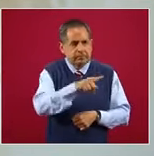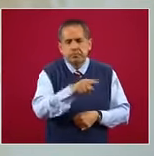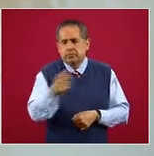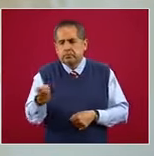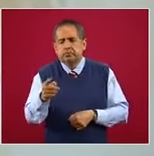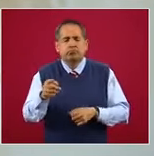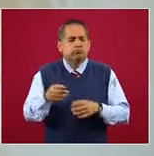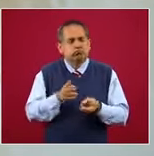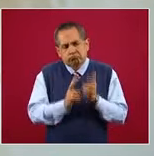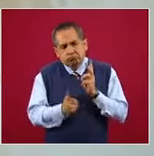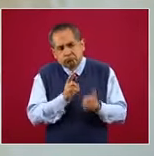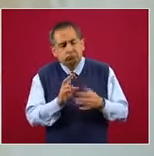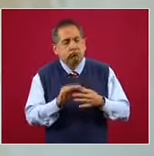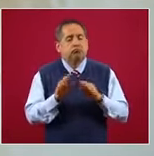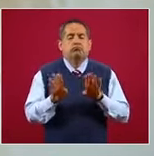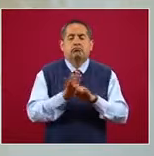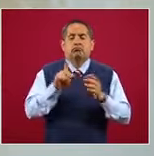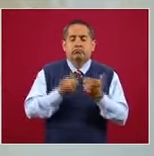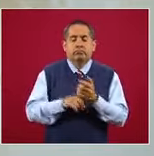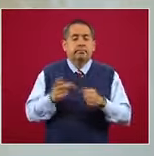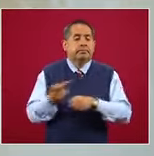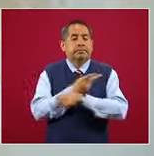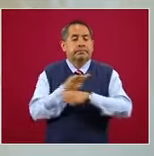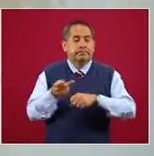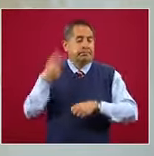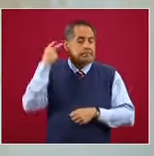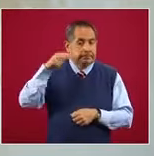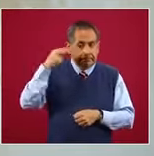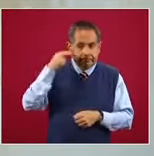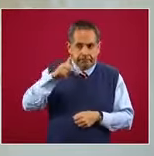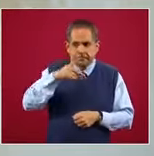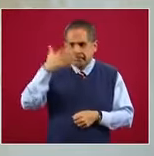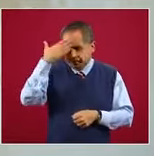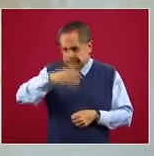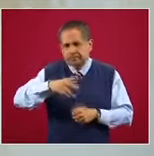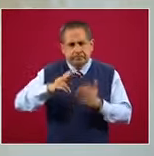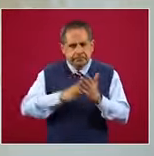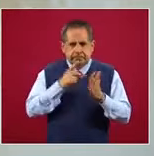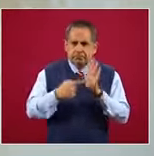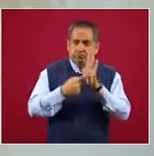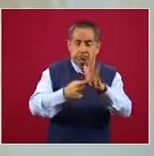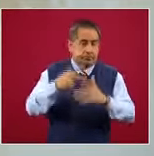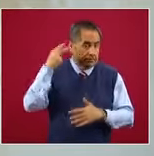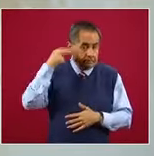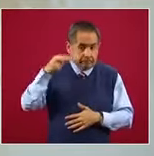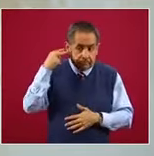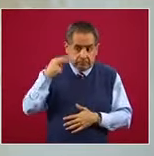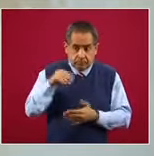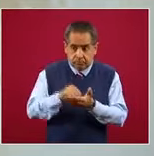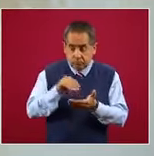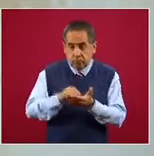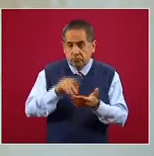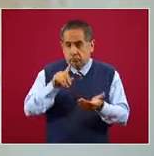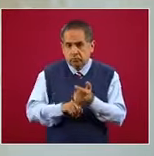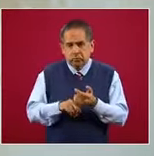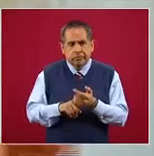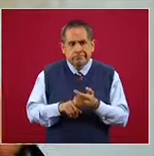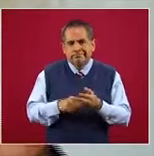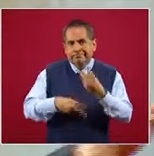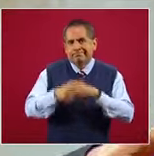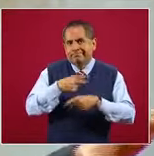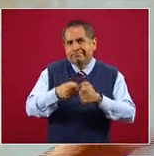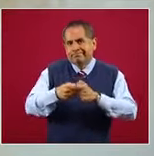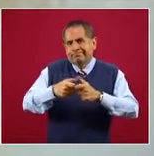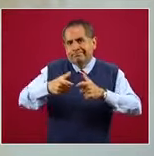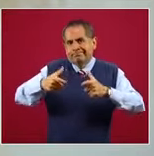Ferrer y a mí sobre el acontecer de la epidemia en Veracruz. Como saben y lo hemos presentado, Veracruz está en este momento en una fase de ascenso